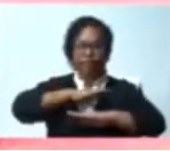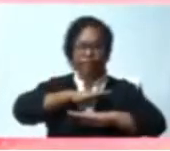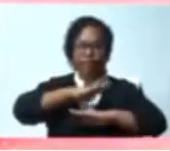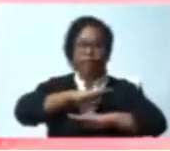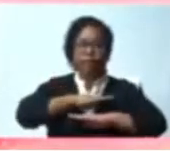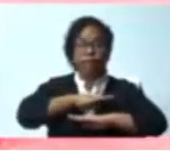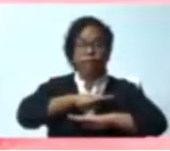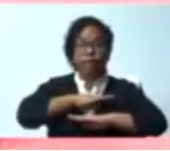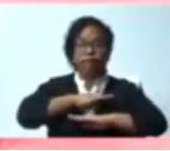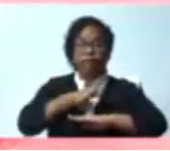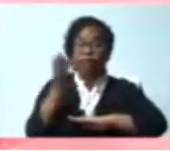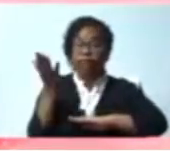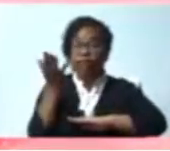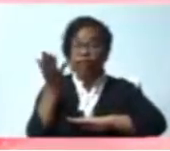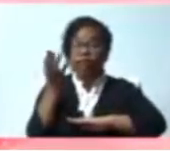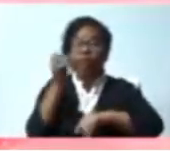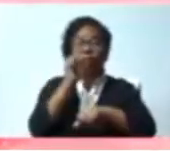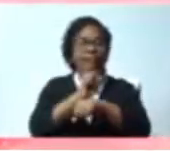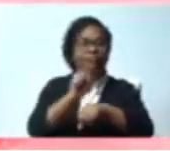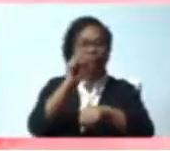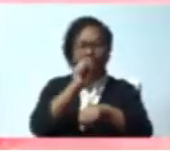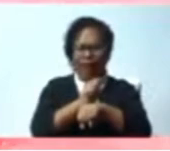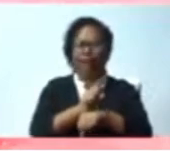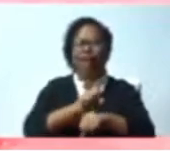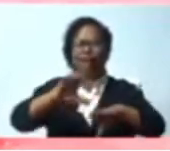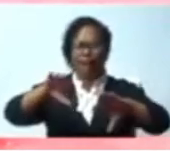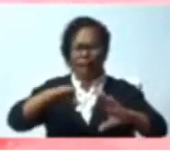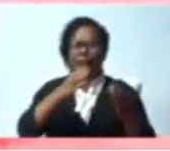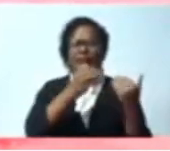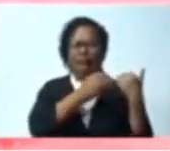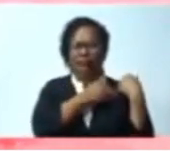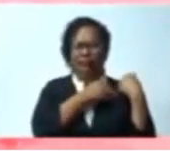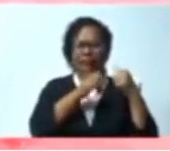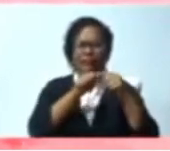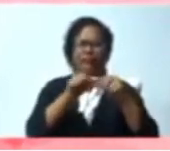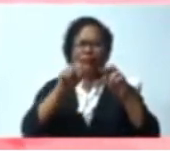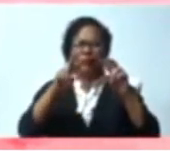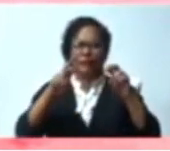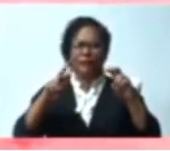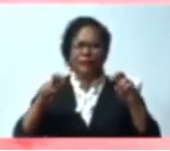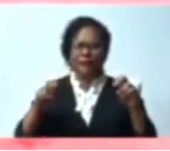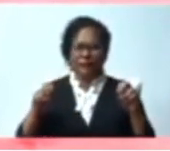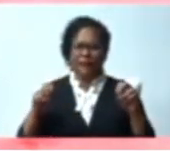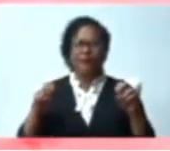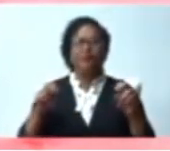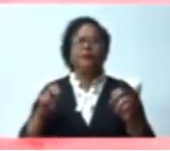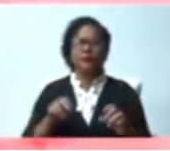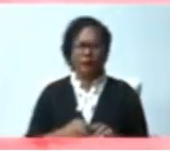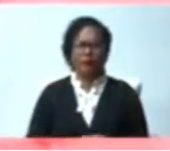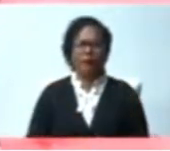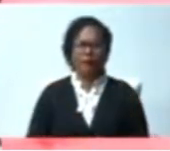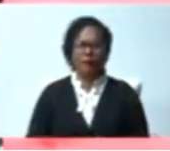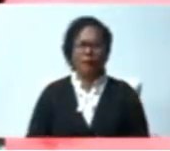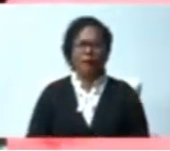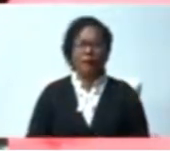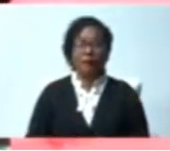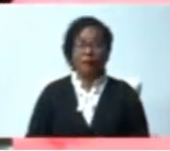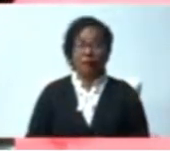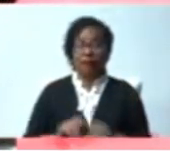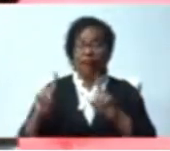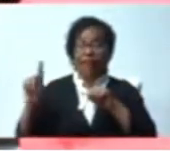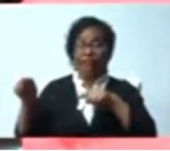haya hecho esta comisión que trabajó por mucho